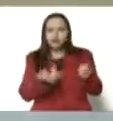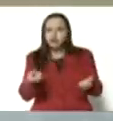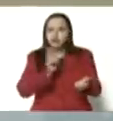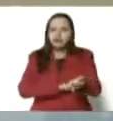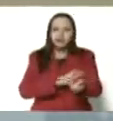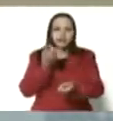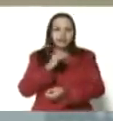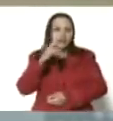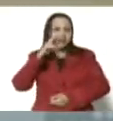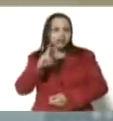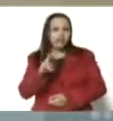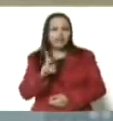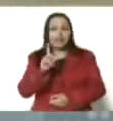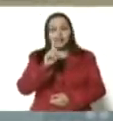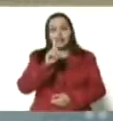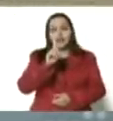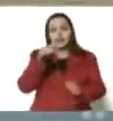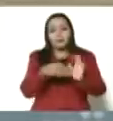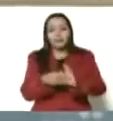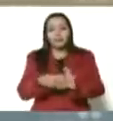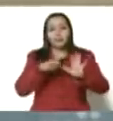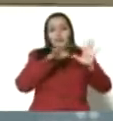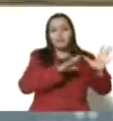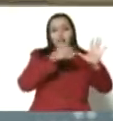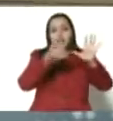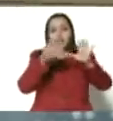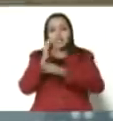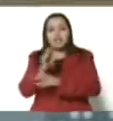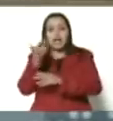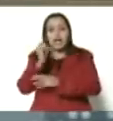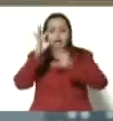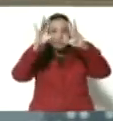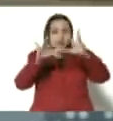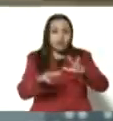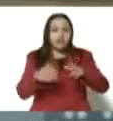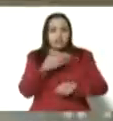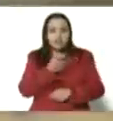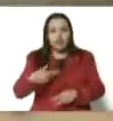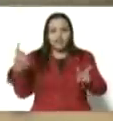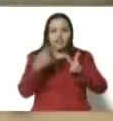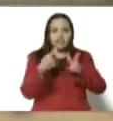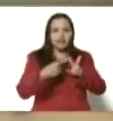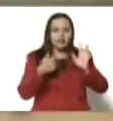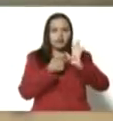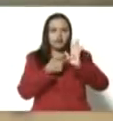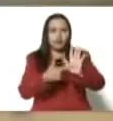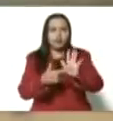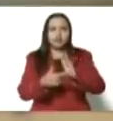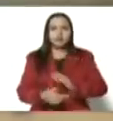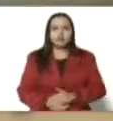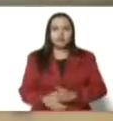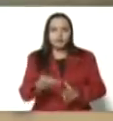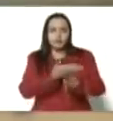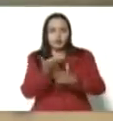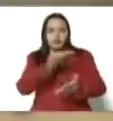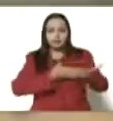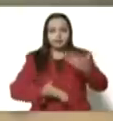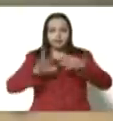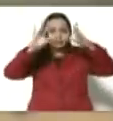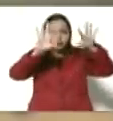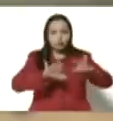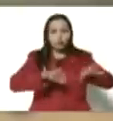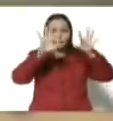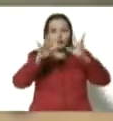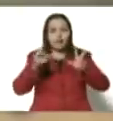no se veía desde 1973. Yo pido a Venezolana de Televisión que pueda compartir las imágenes